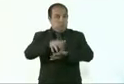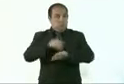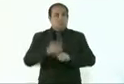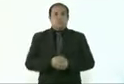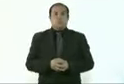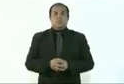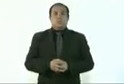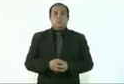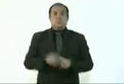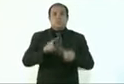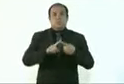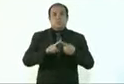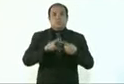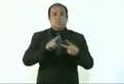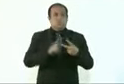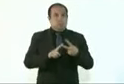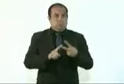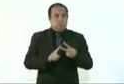en